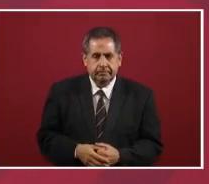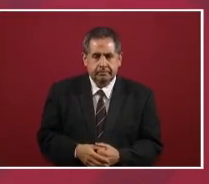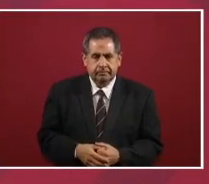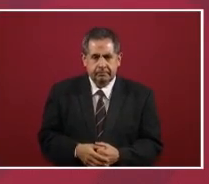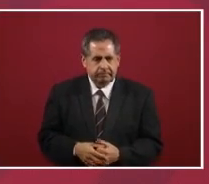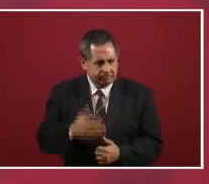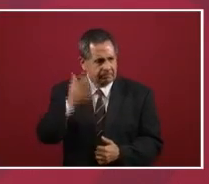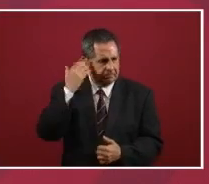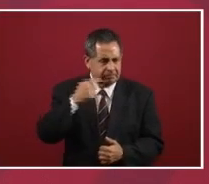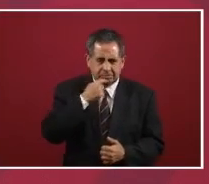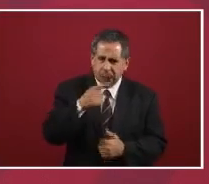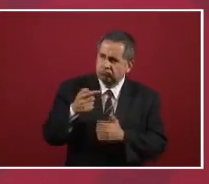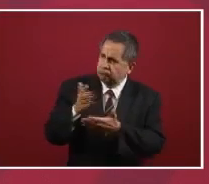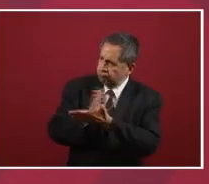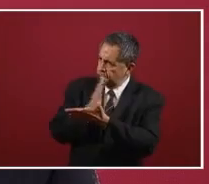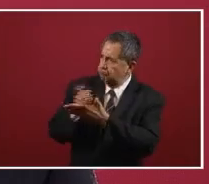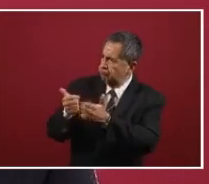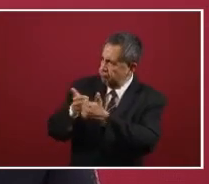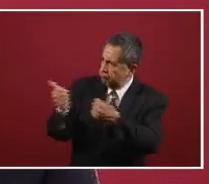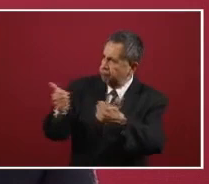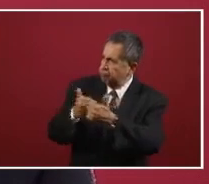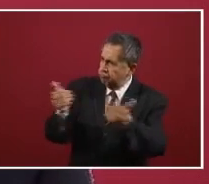¿Qué no hablaban de la autonomía